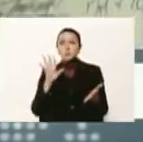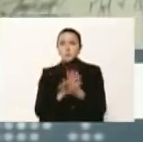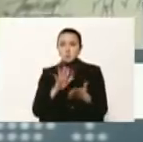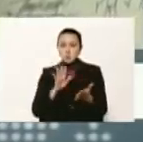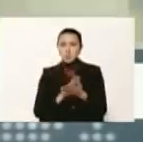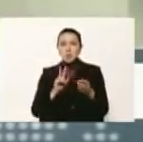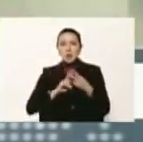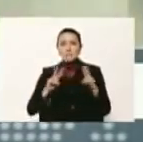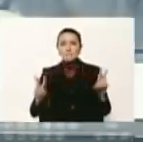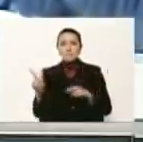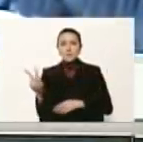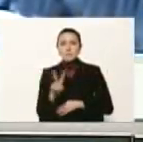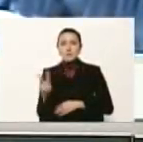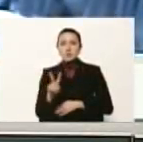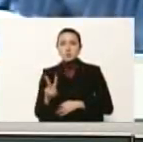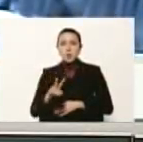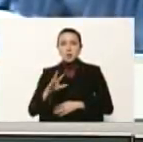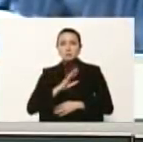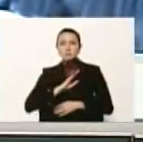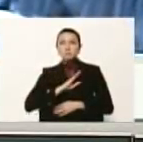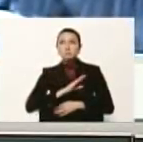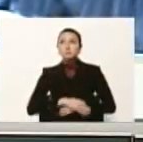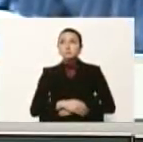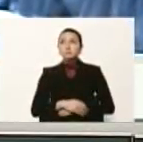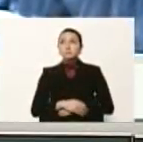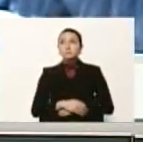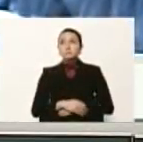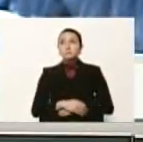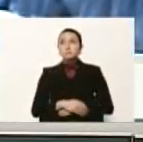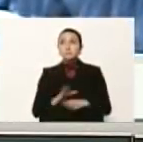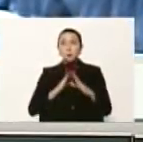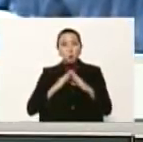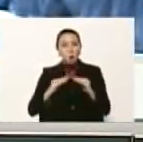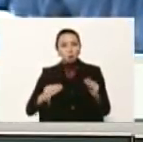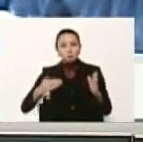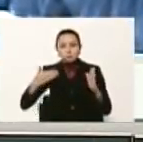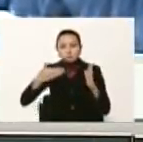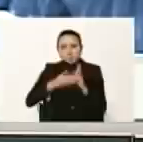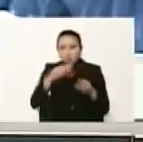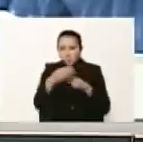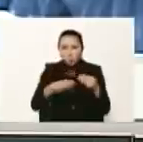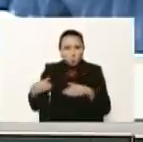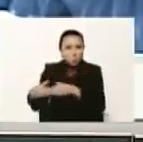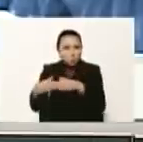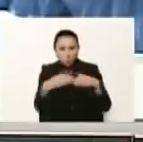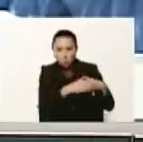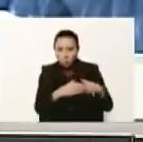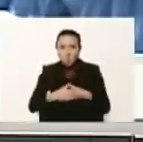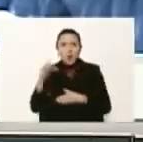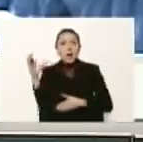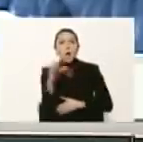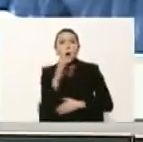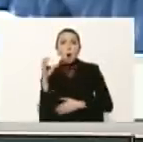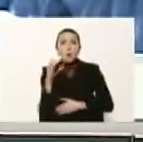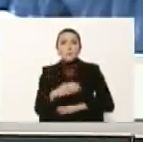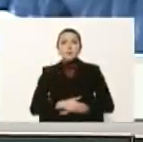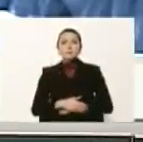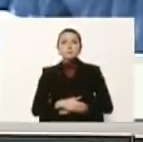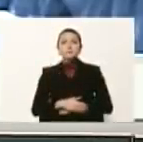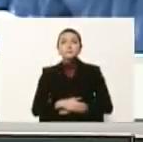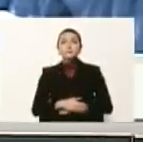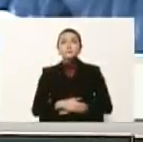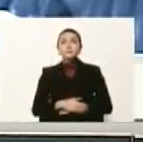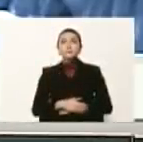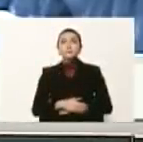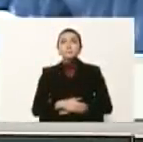la paz de Venezuela. Esta penetración que habían hecho grupos paramilitares colombianos